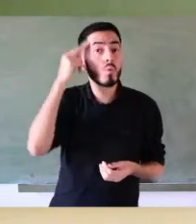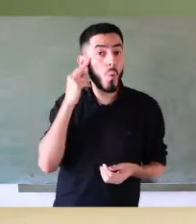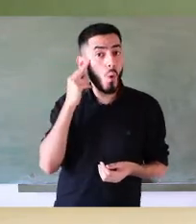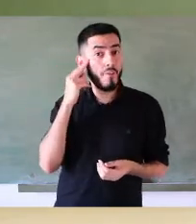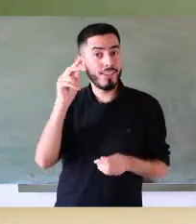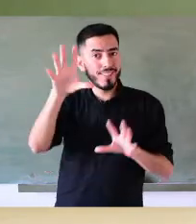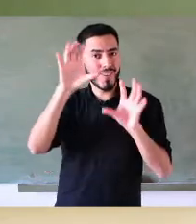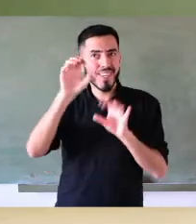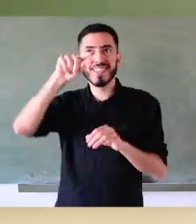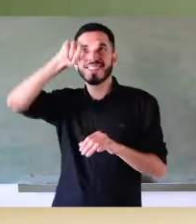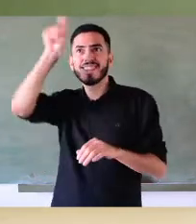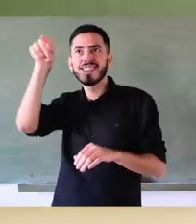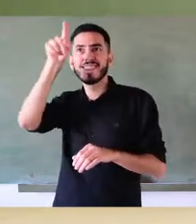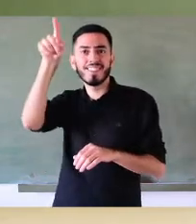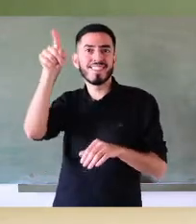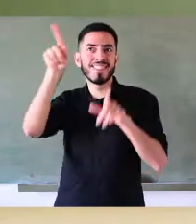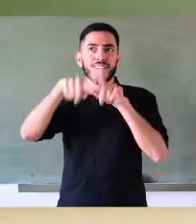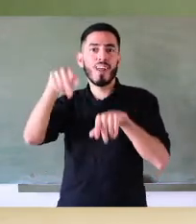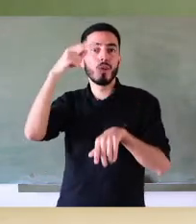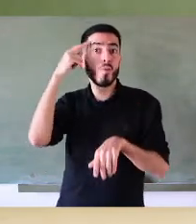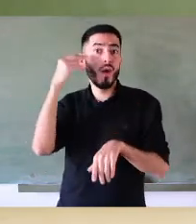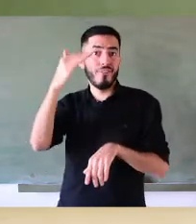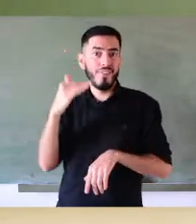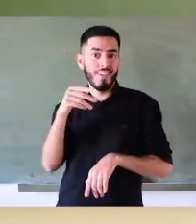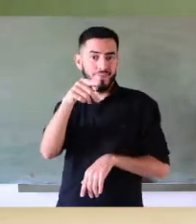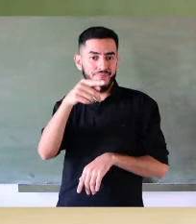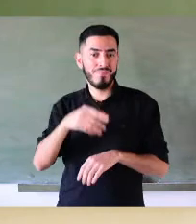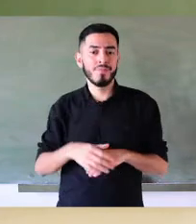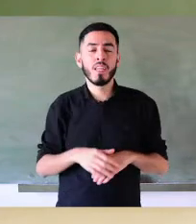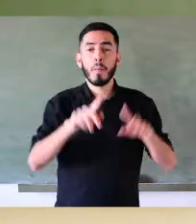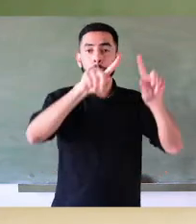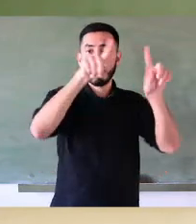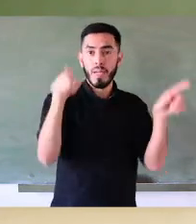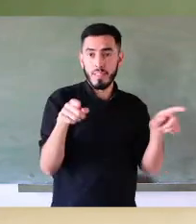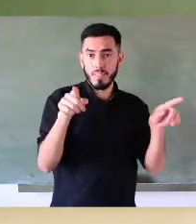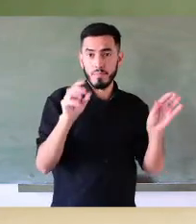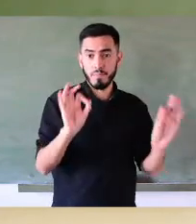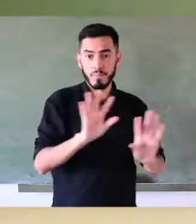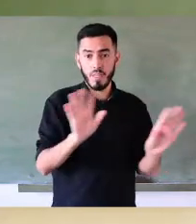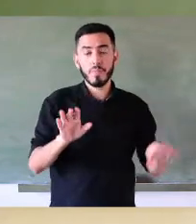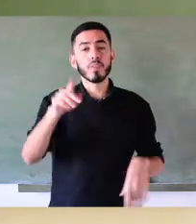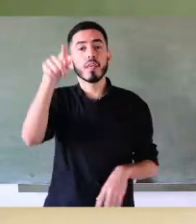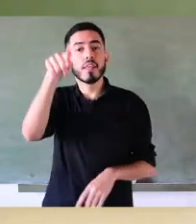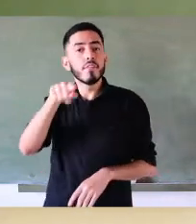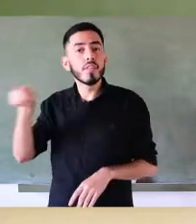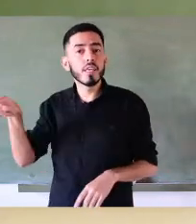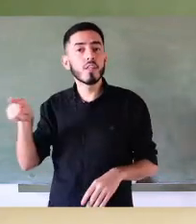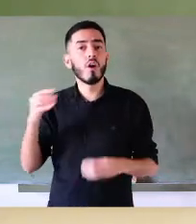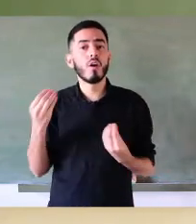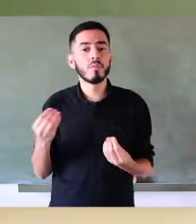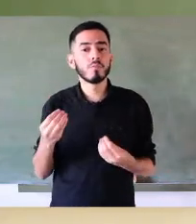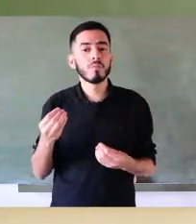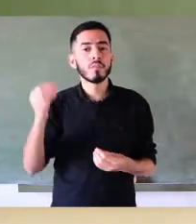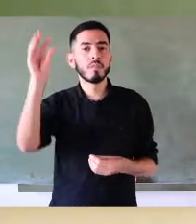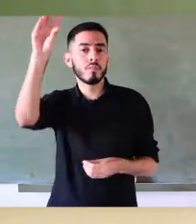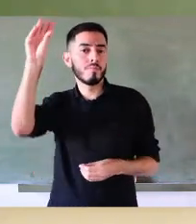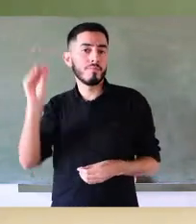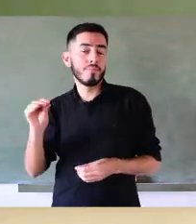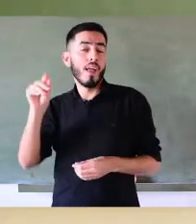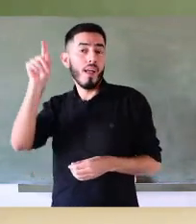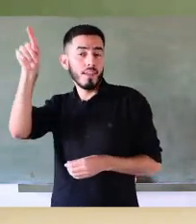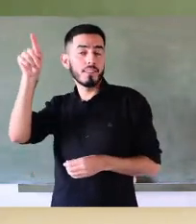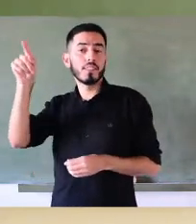expresiones periódicas debíamos escribir un 9. Cerramos paréntesis, dividido y nuevamente